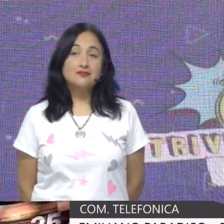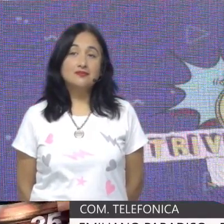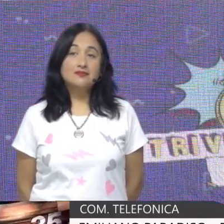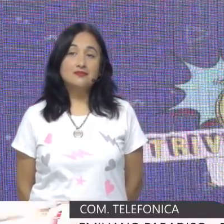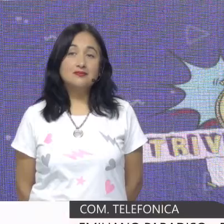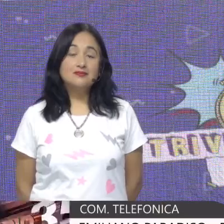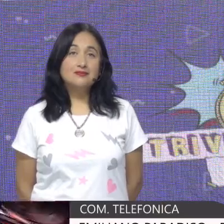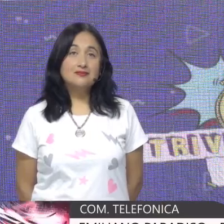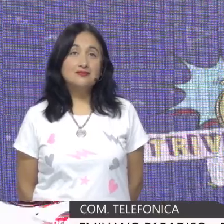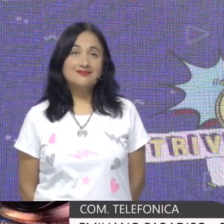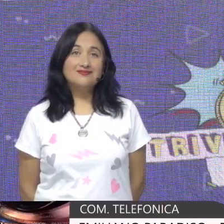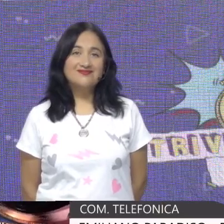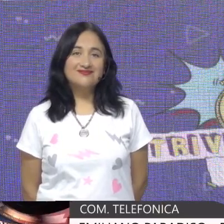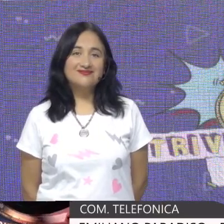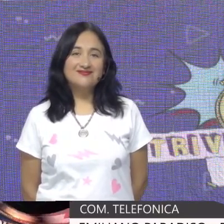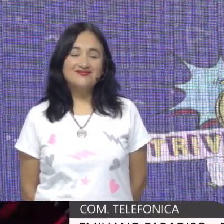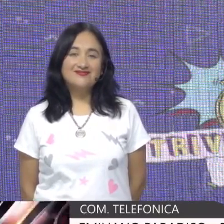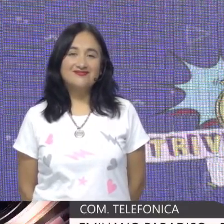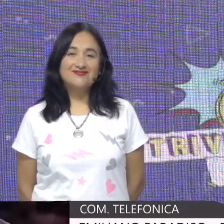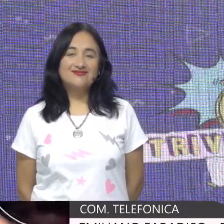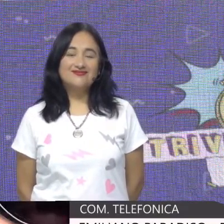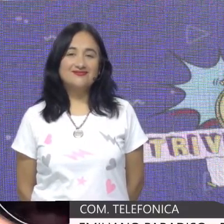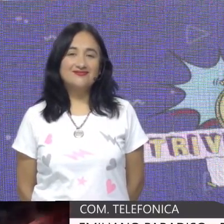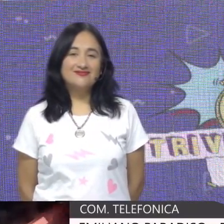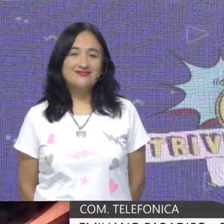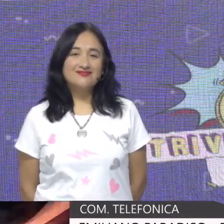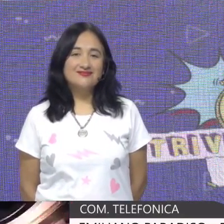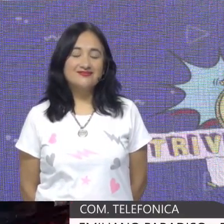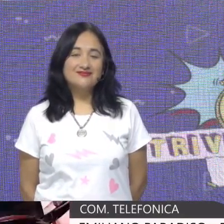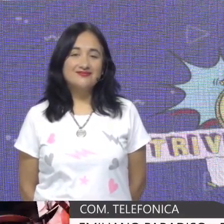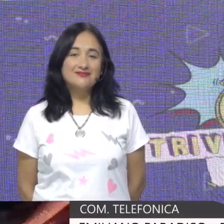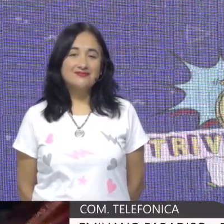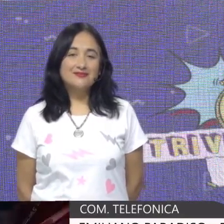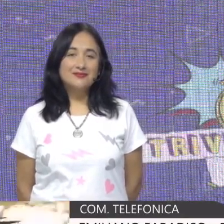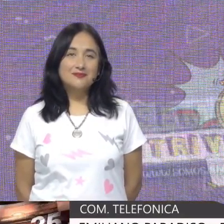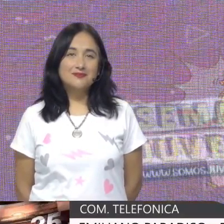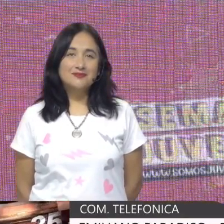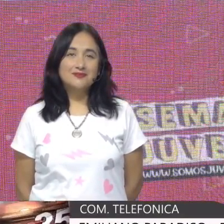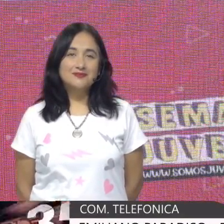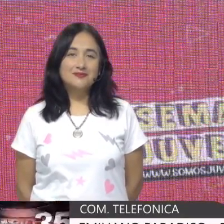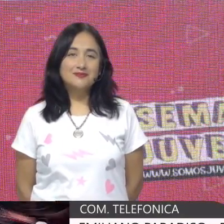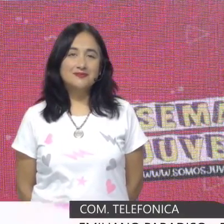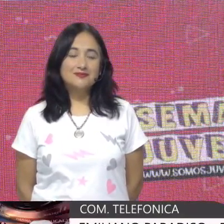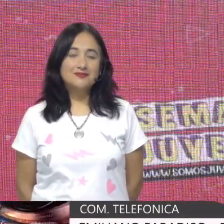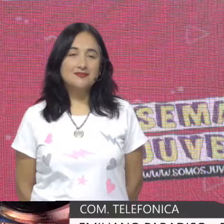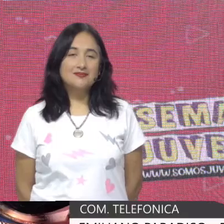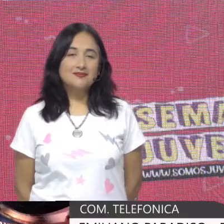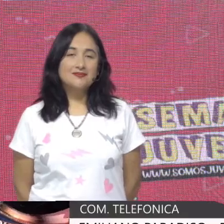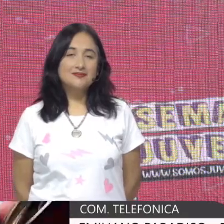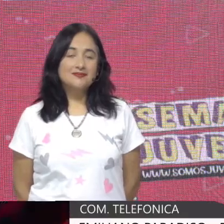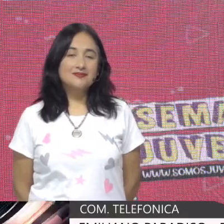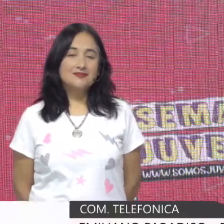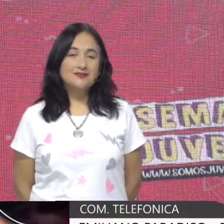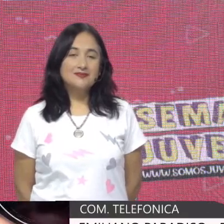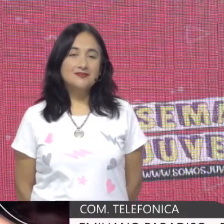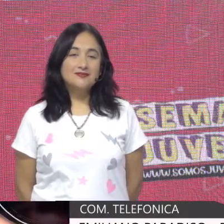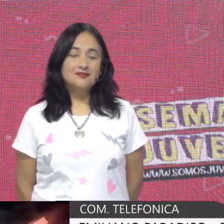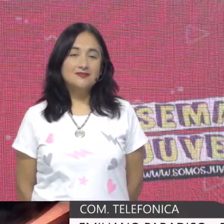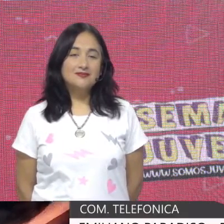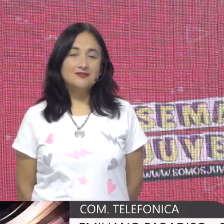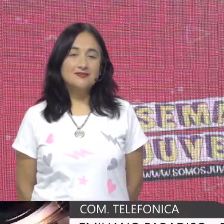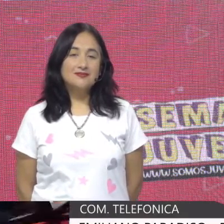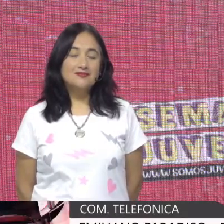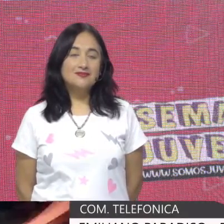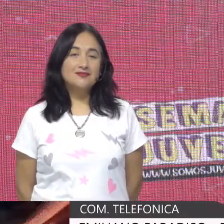están participando también. Es muy importante destacar que a todas las bandas que van a participar, por lo menos las 50 primeras bandas que